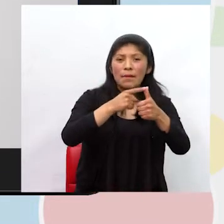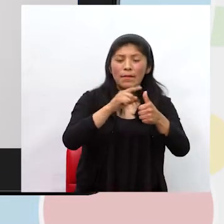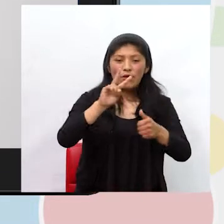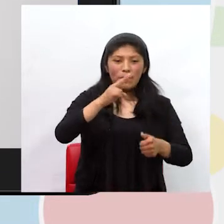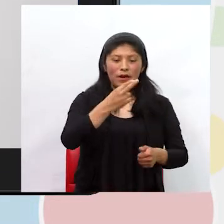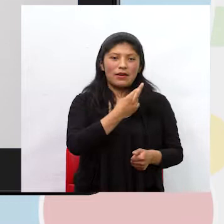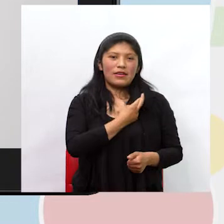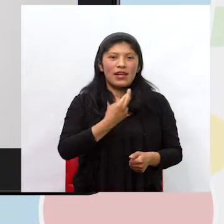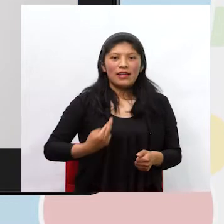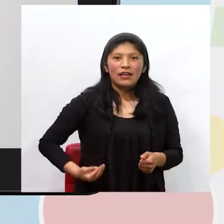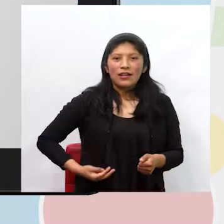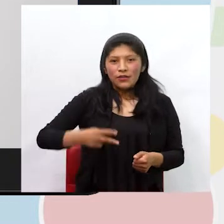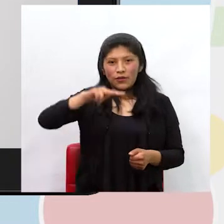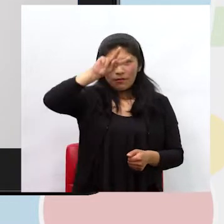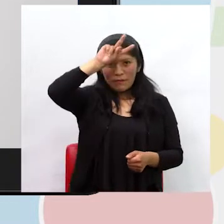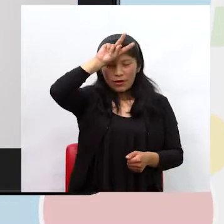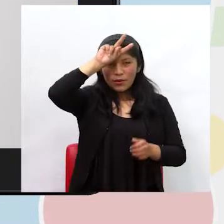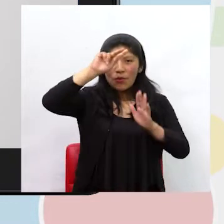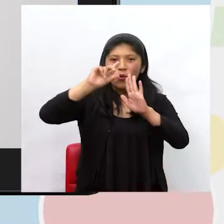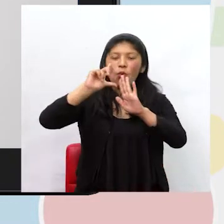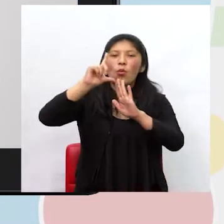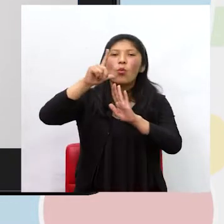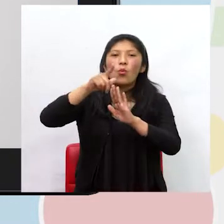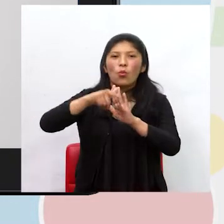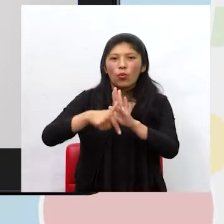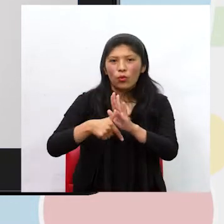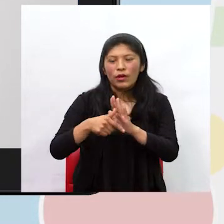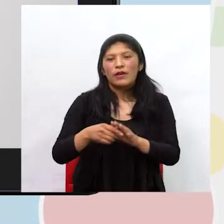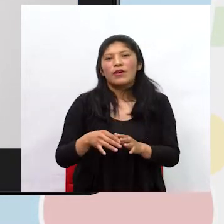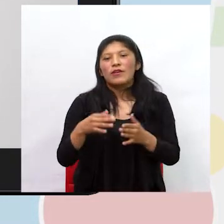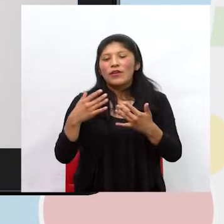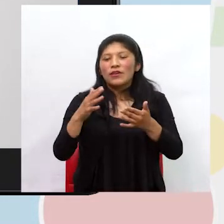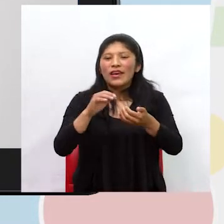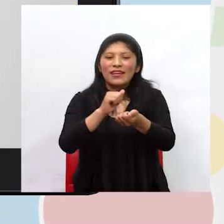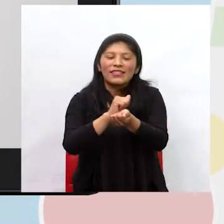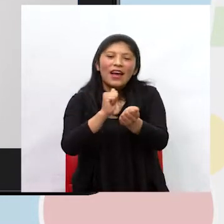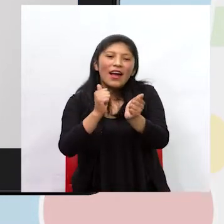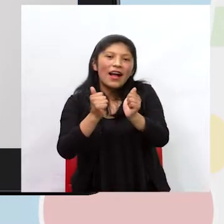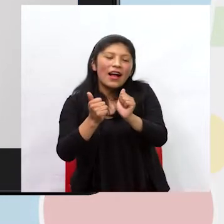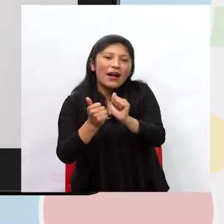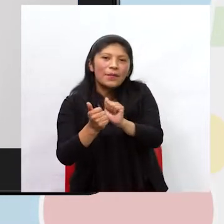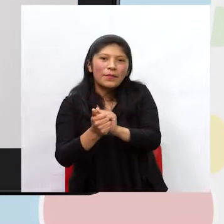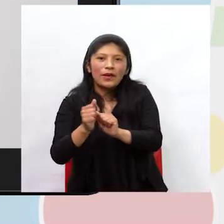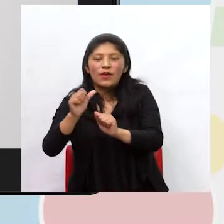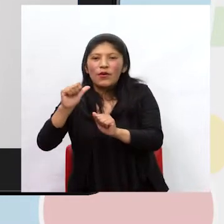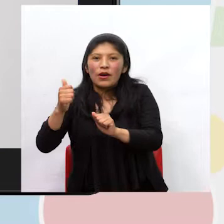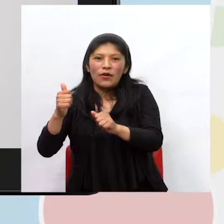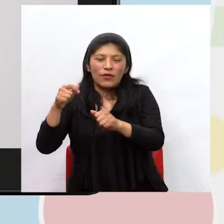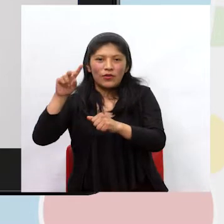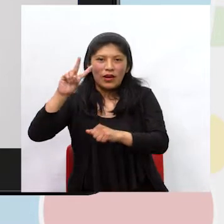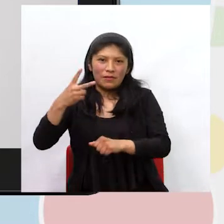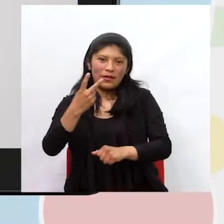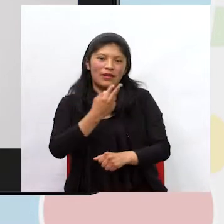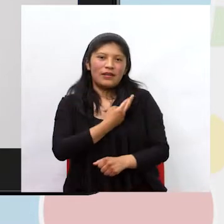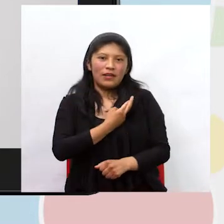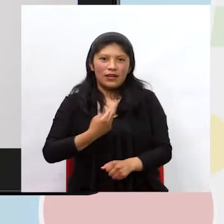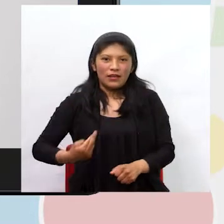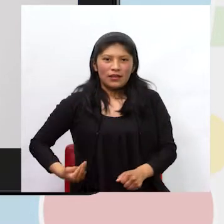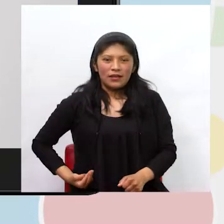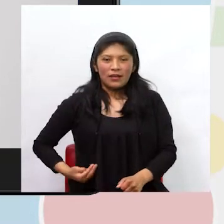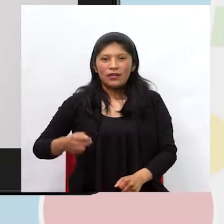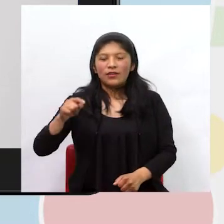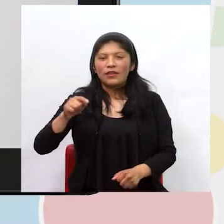al Virreinato del Perú y luego pasó a pertenecer al